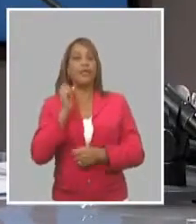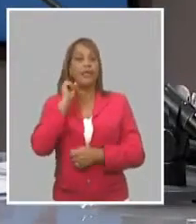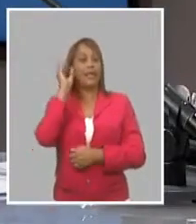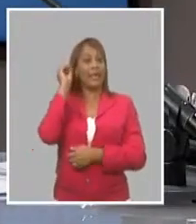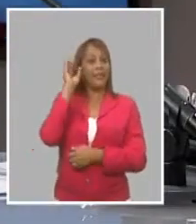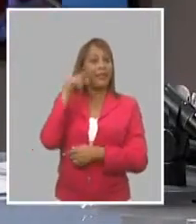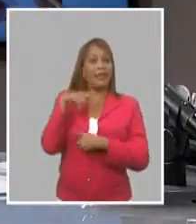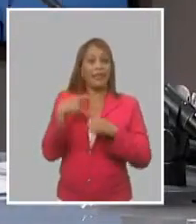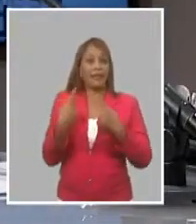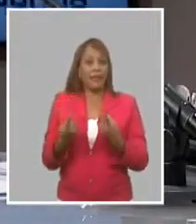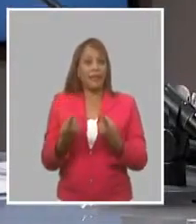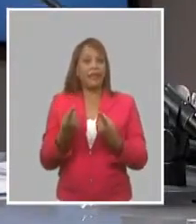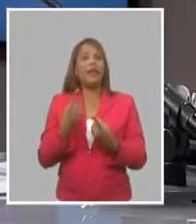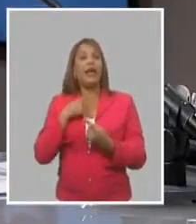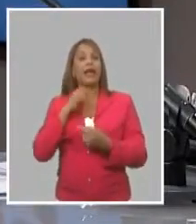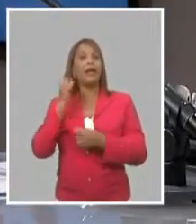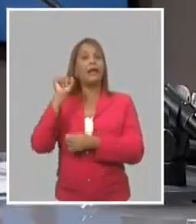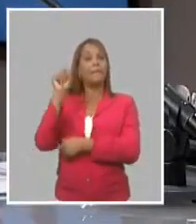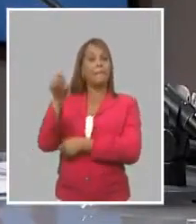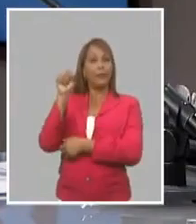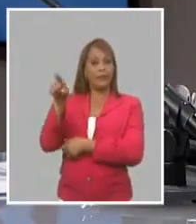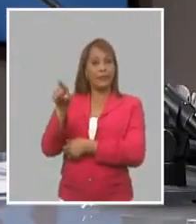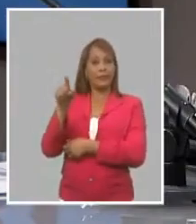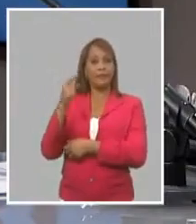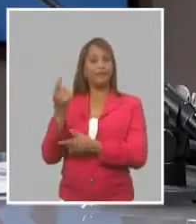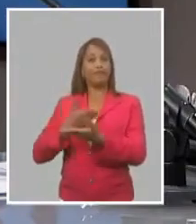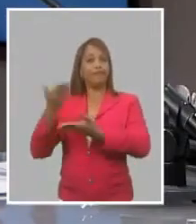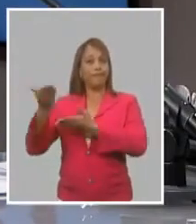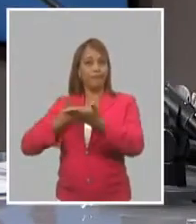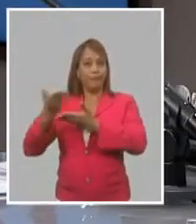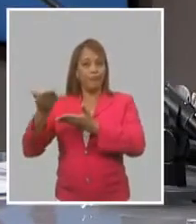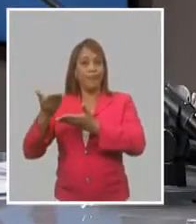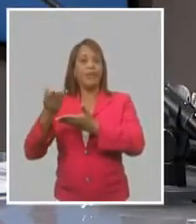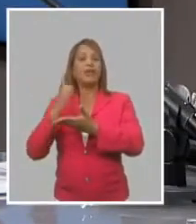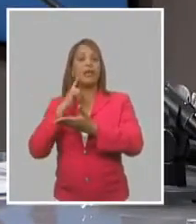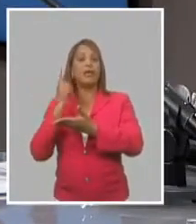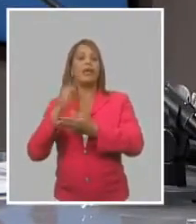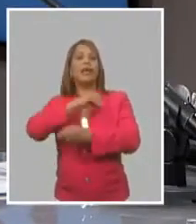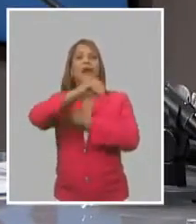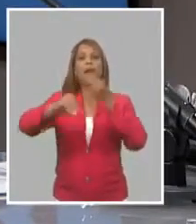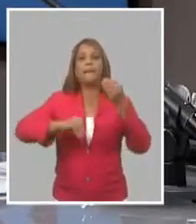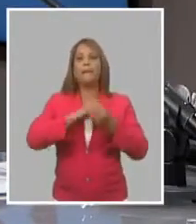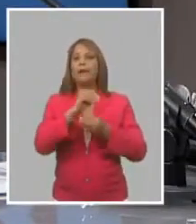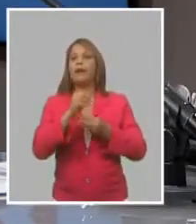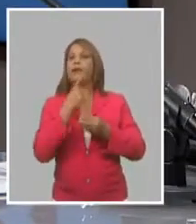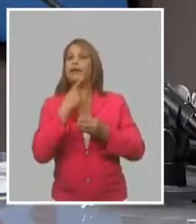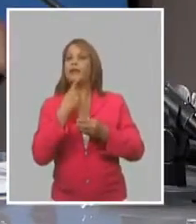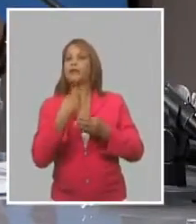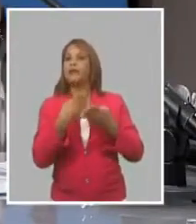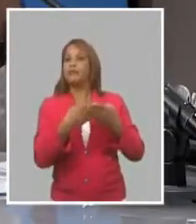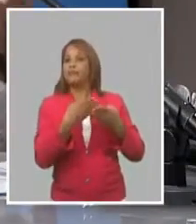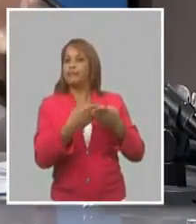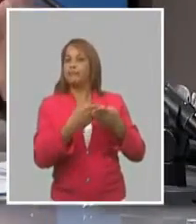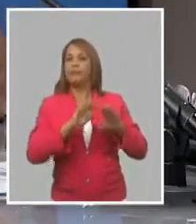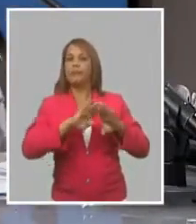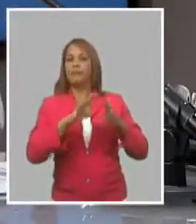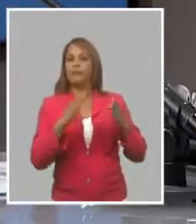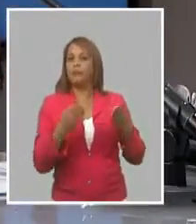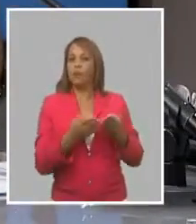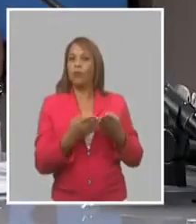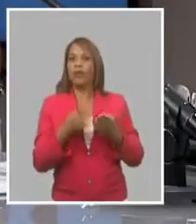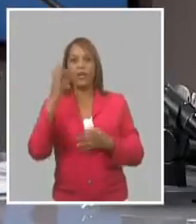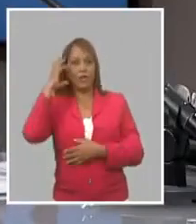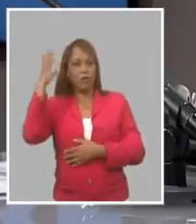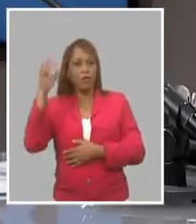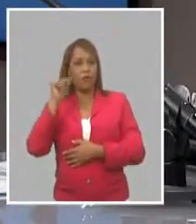idea de que hay que exportar, y aquella idea de que hay que sustituir importaciones, muy definida por el gobierno